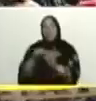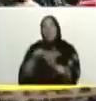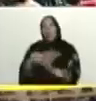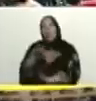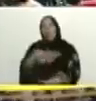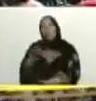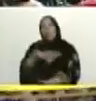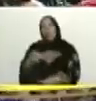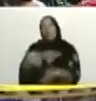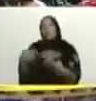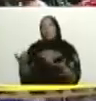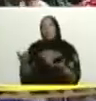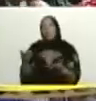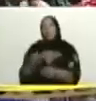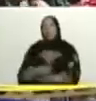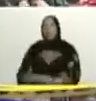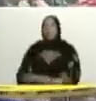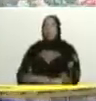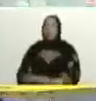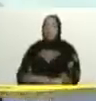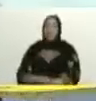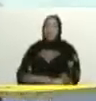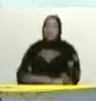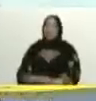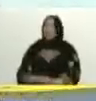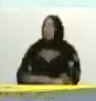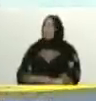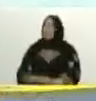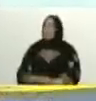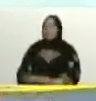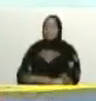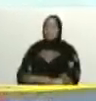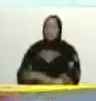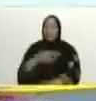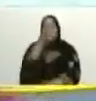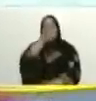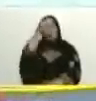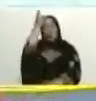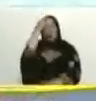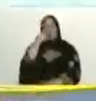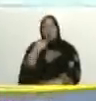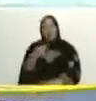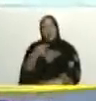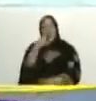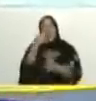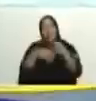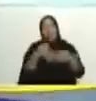Una parte de ellos, como dijo Diosdado en su discurso,